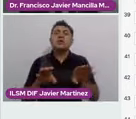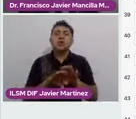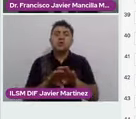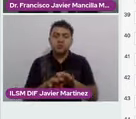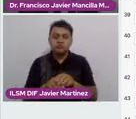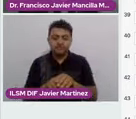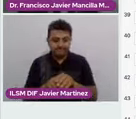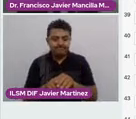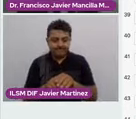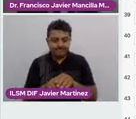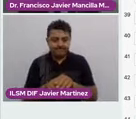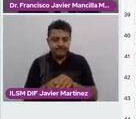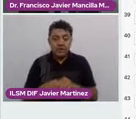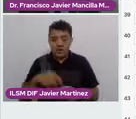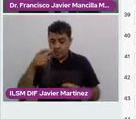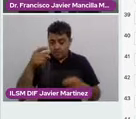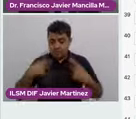de los síntomas